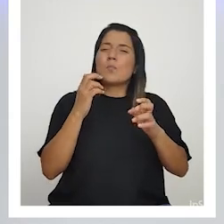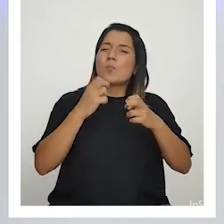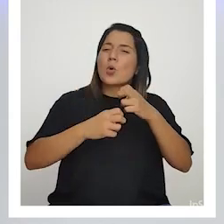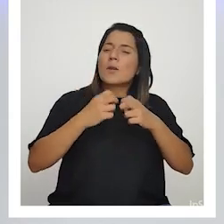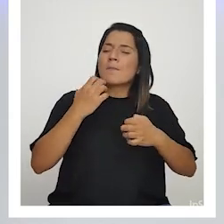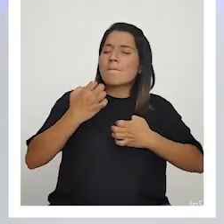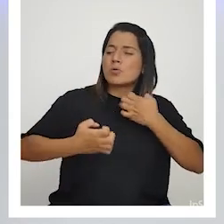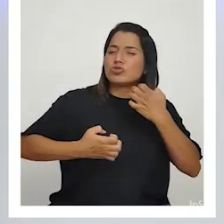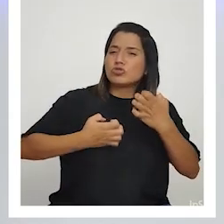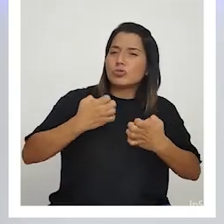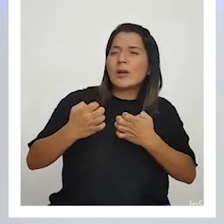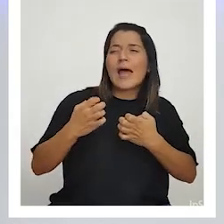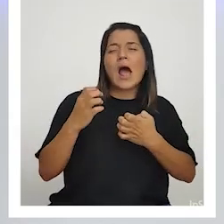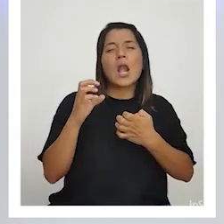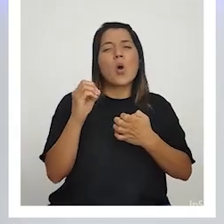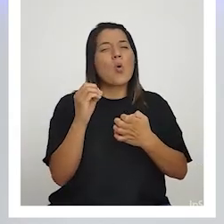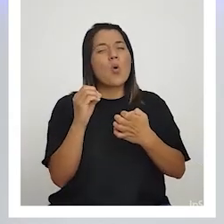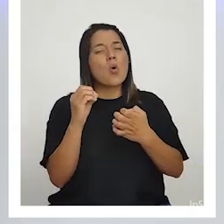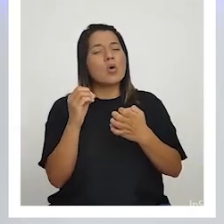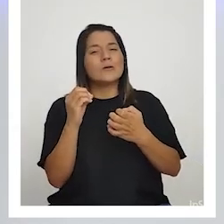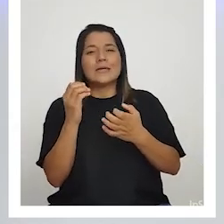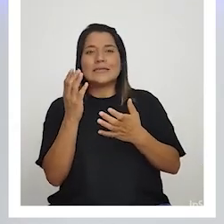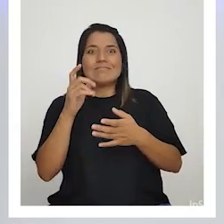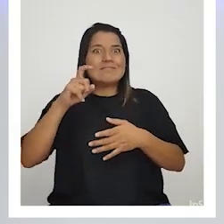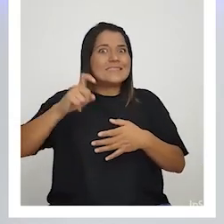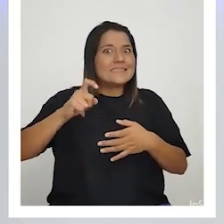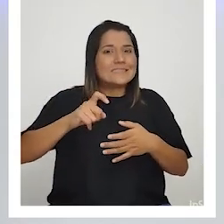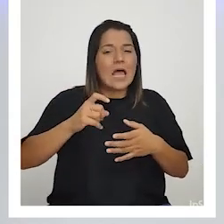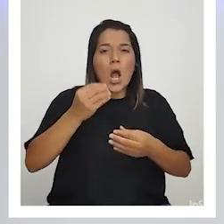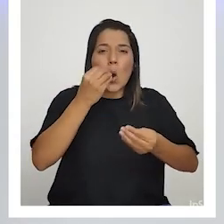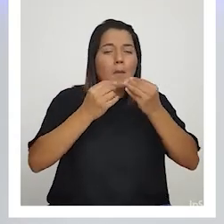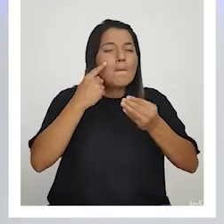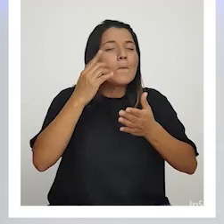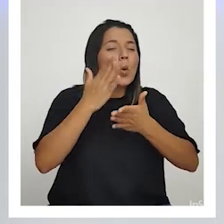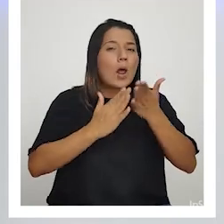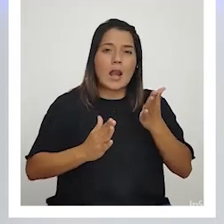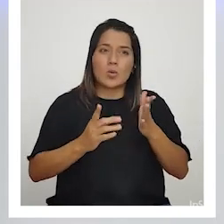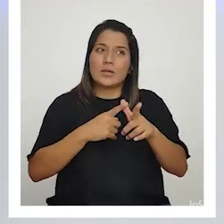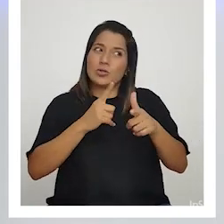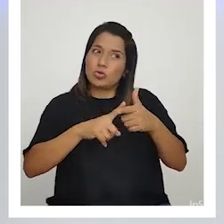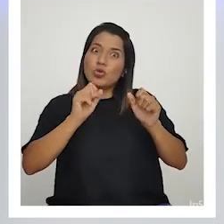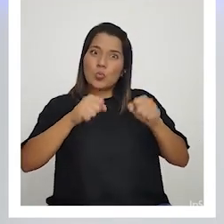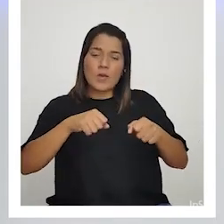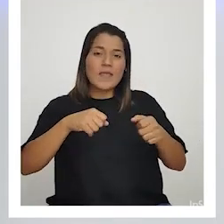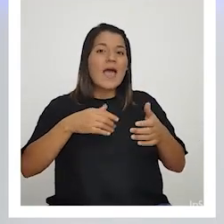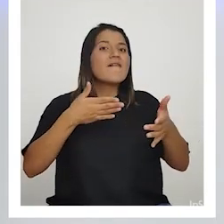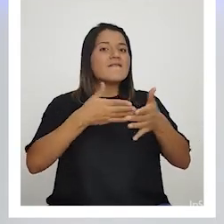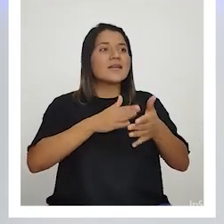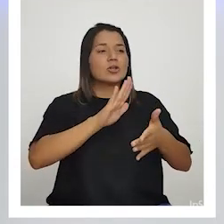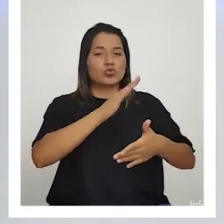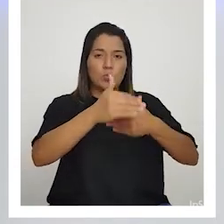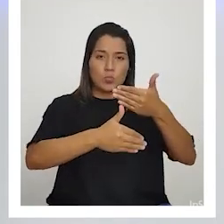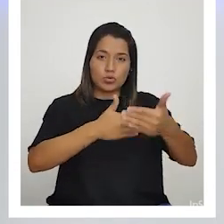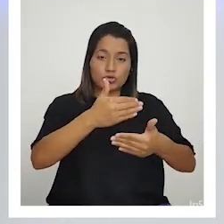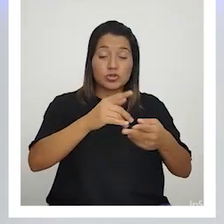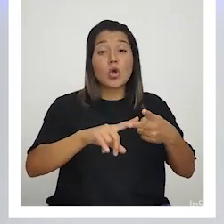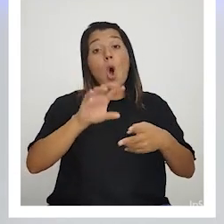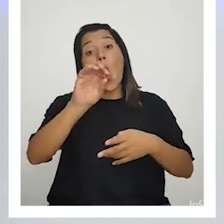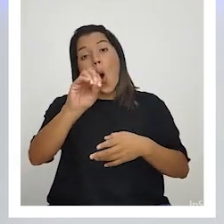en determinado aspecto de su proceso. Y también a nivel farmacológico, cuando ya el médico de